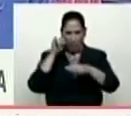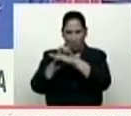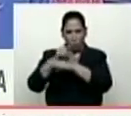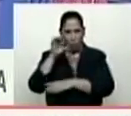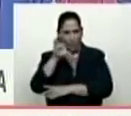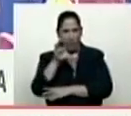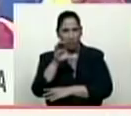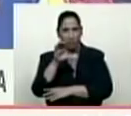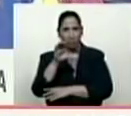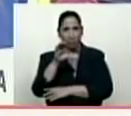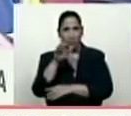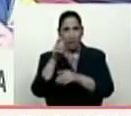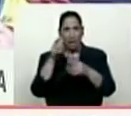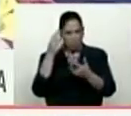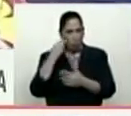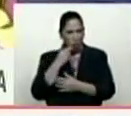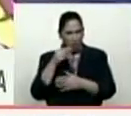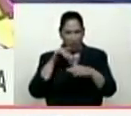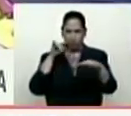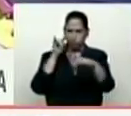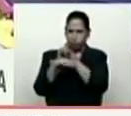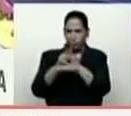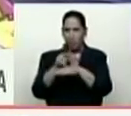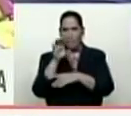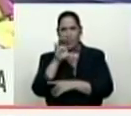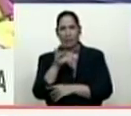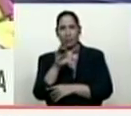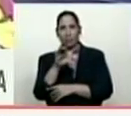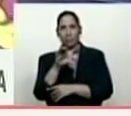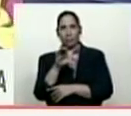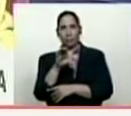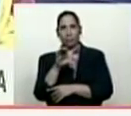patria. Bolívar traicionó a esta patria.